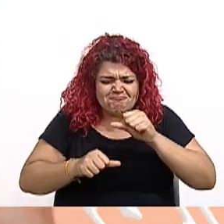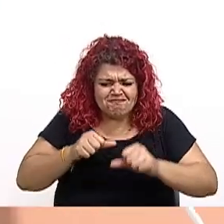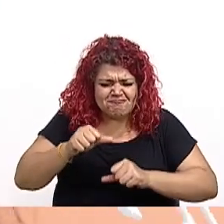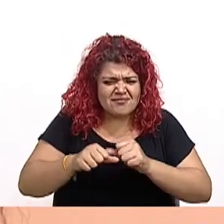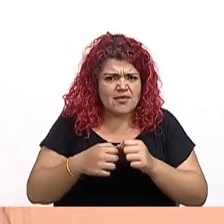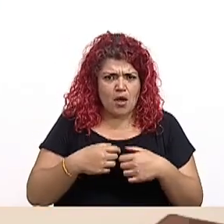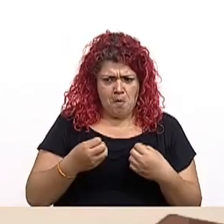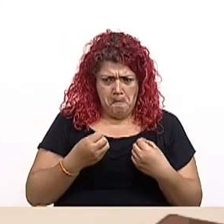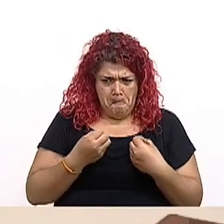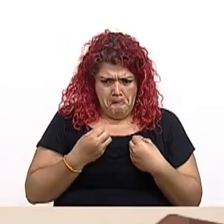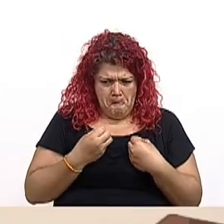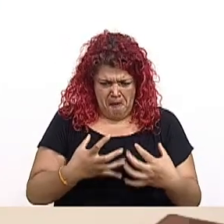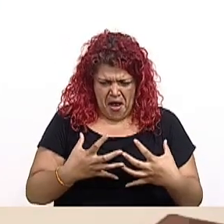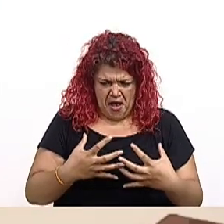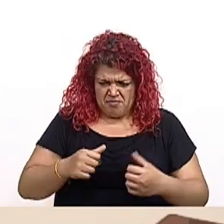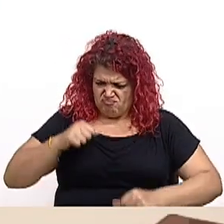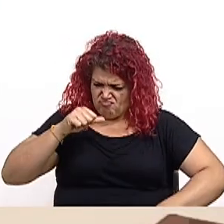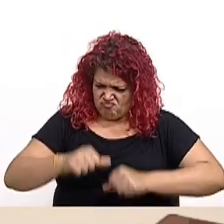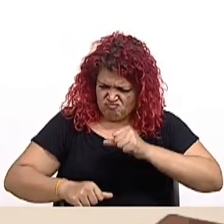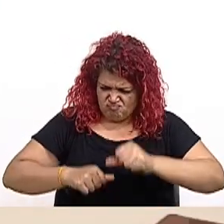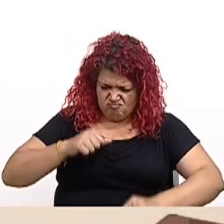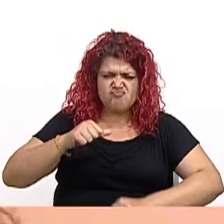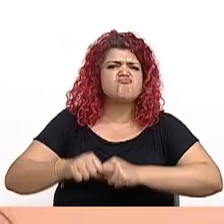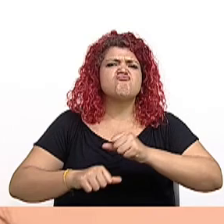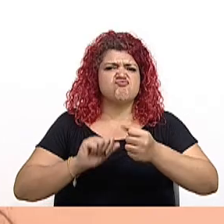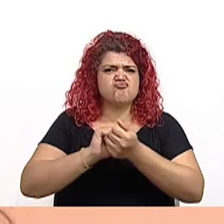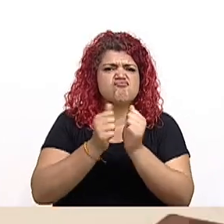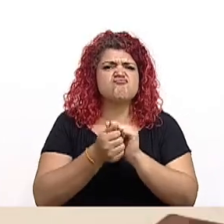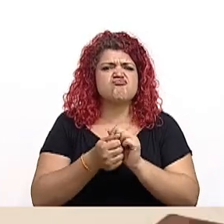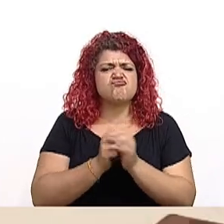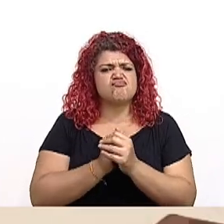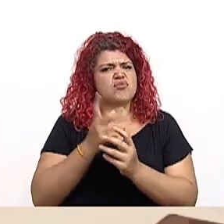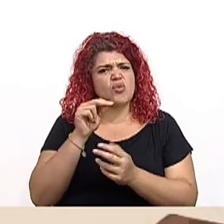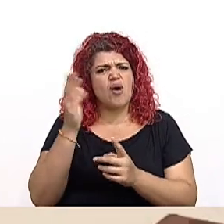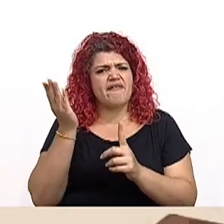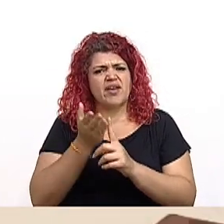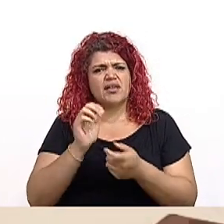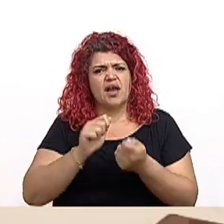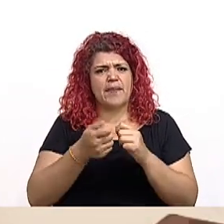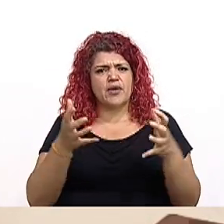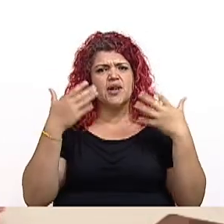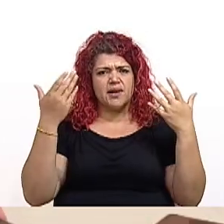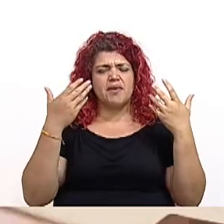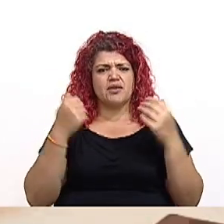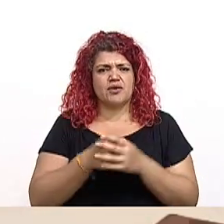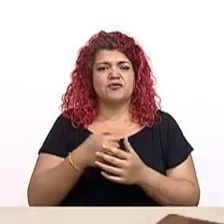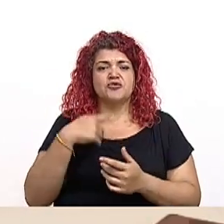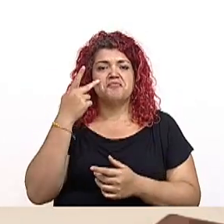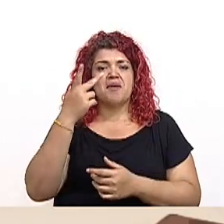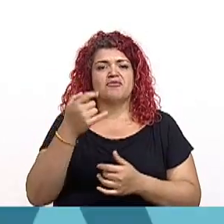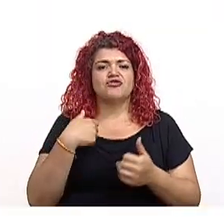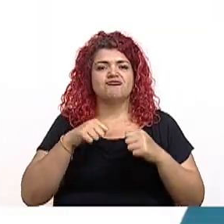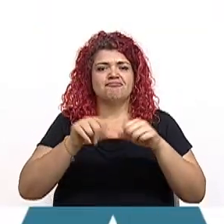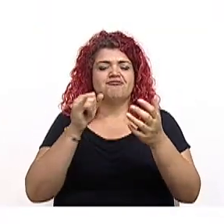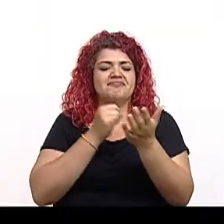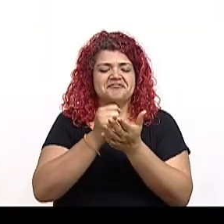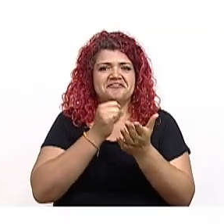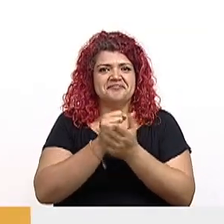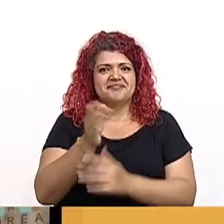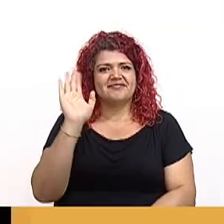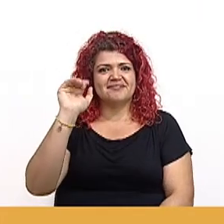un montón de ganas para que no nos siga afectando el cambio climático. Sí, nos vemos. Sigamos investigando.